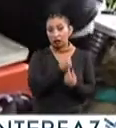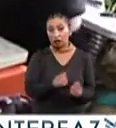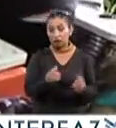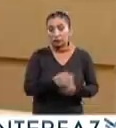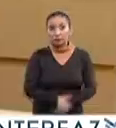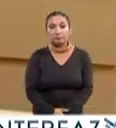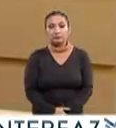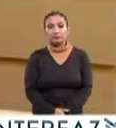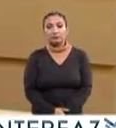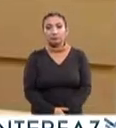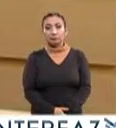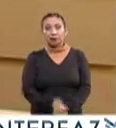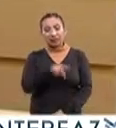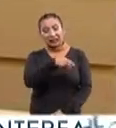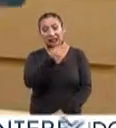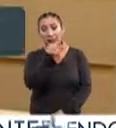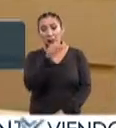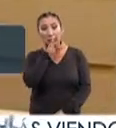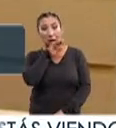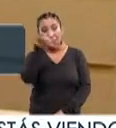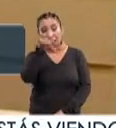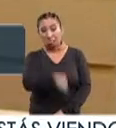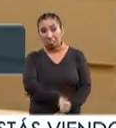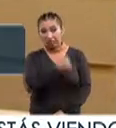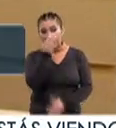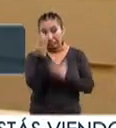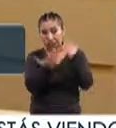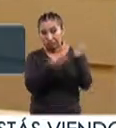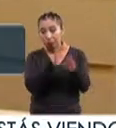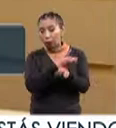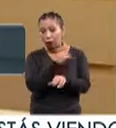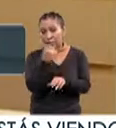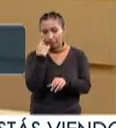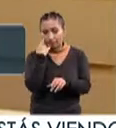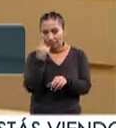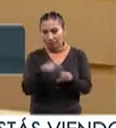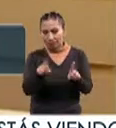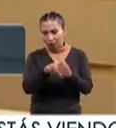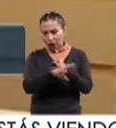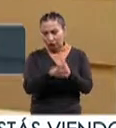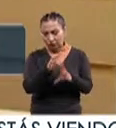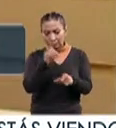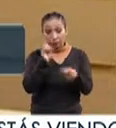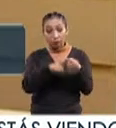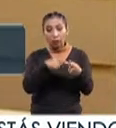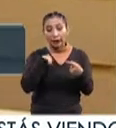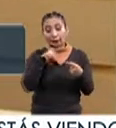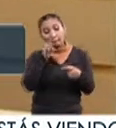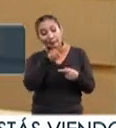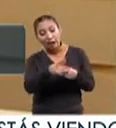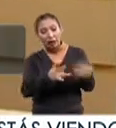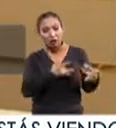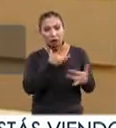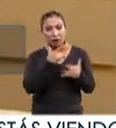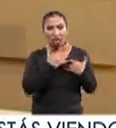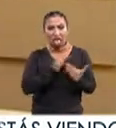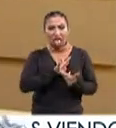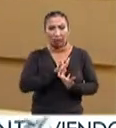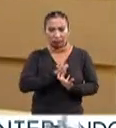menores. El bajo rendimiento escolar se puede dar por distintas situaciones. Puede ser por una situación